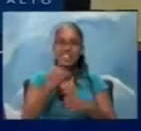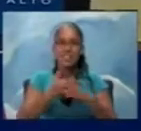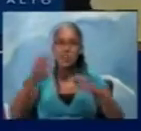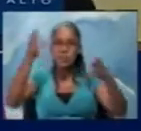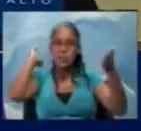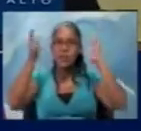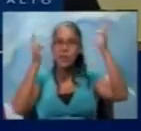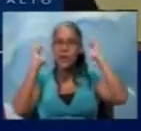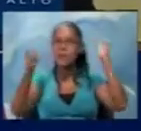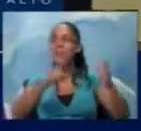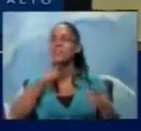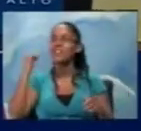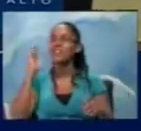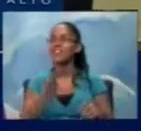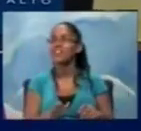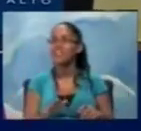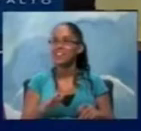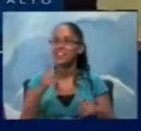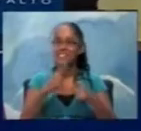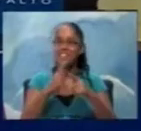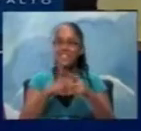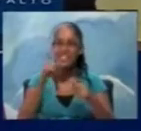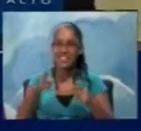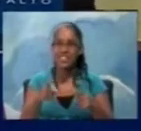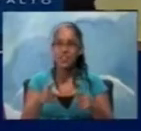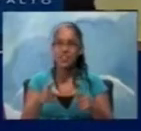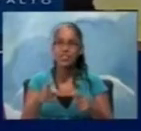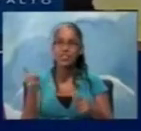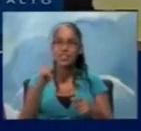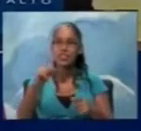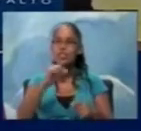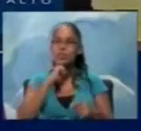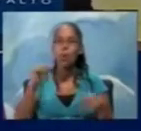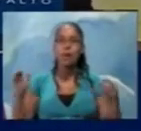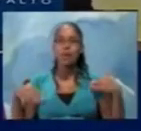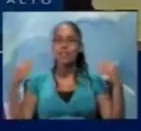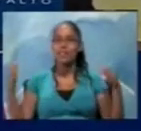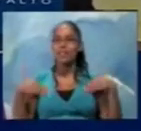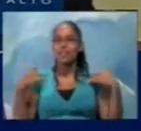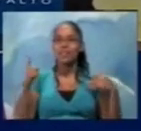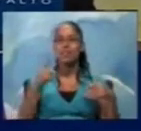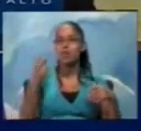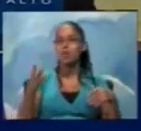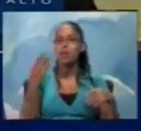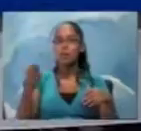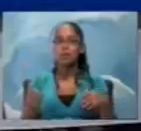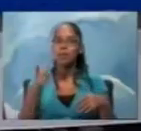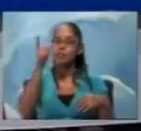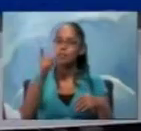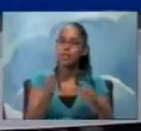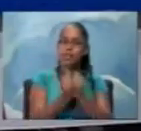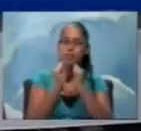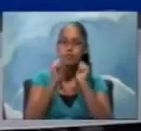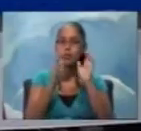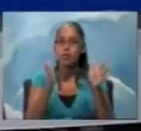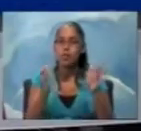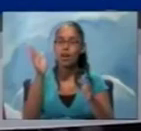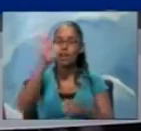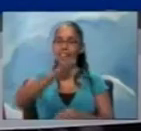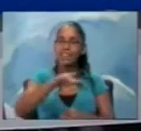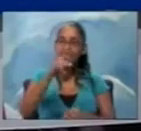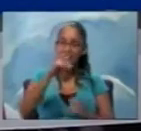muerto. Seguía siendo hediondo como un muerto. Entonces, no era feliz, no vale la pena ser brujo. Aquí está